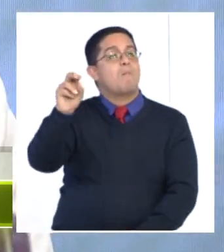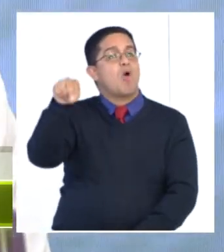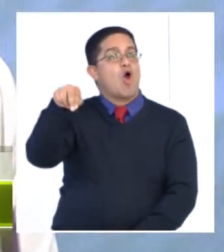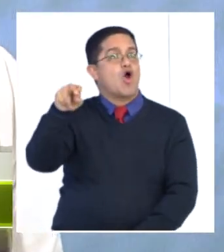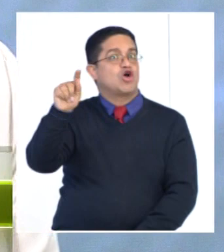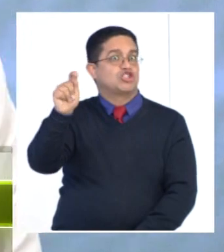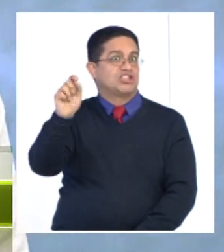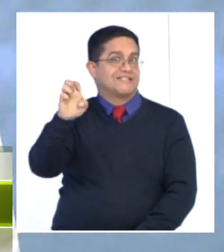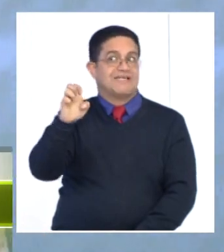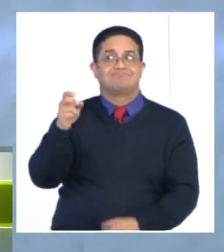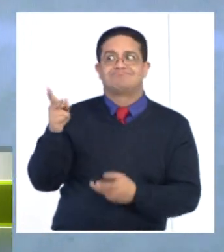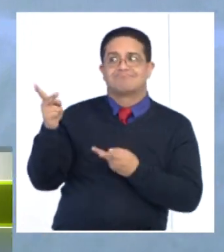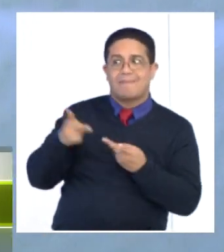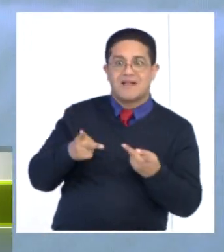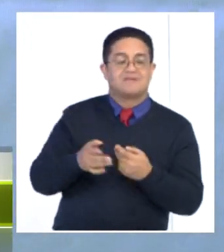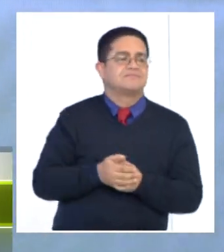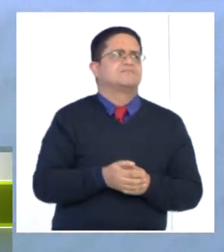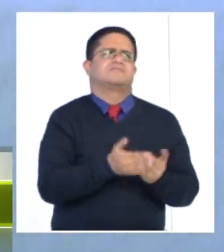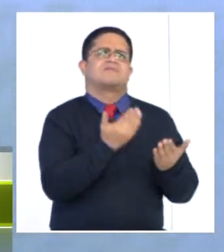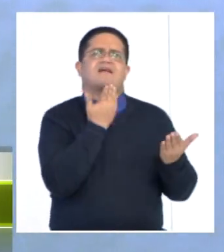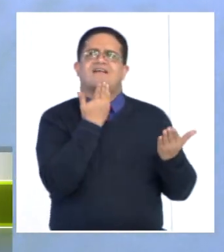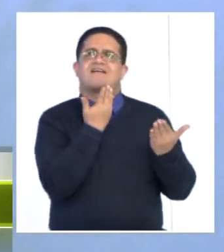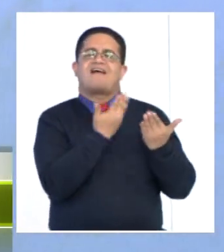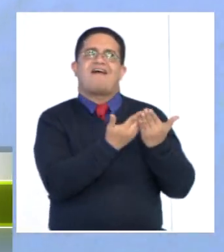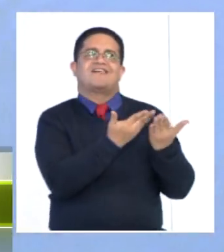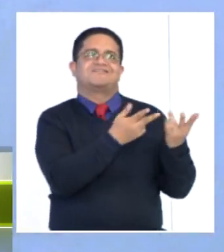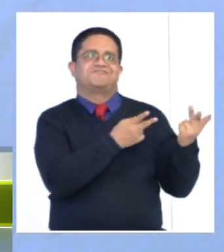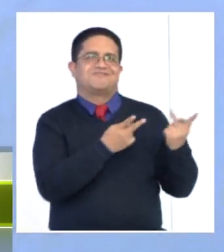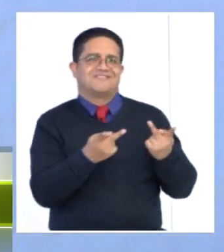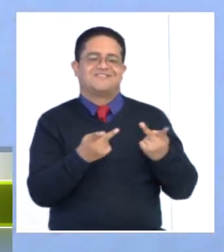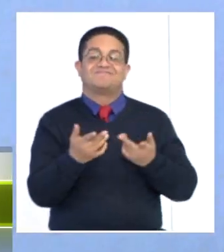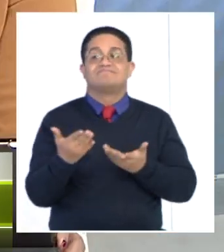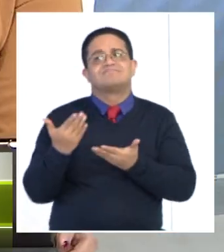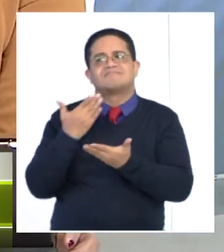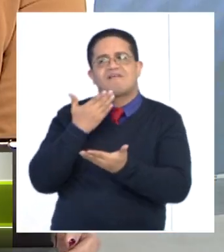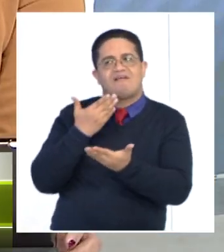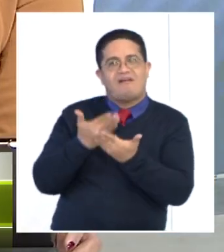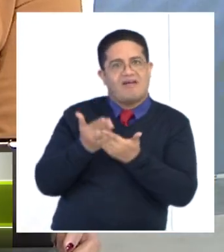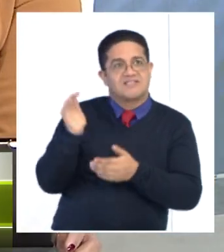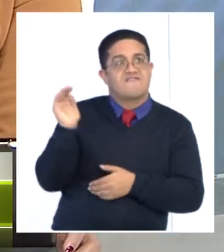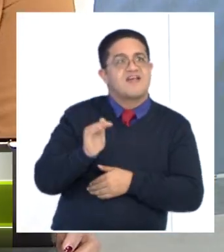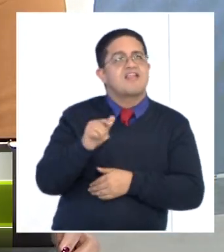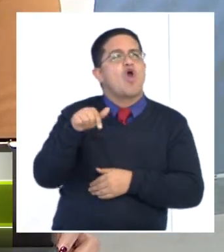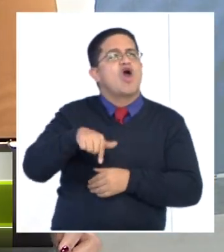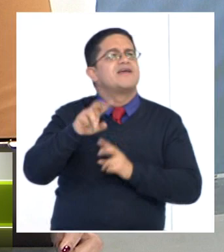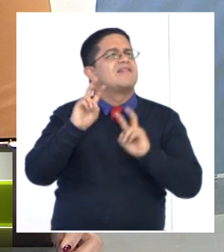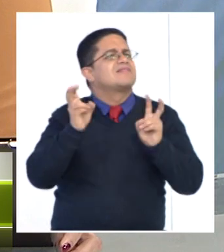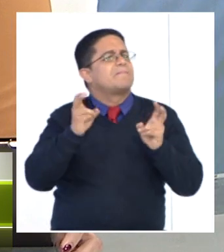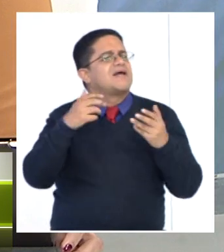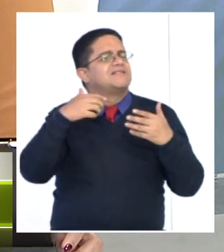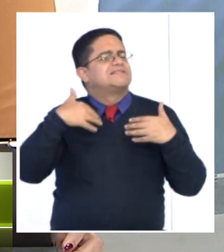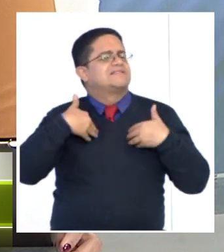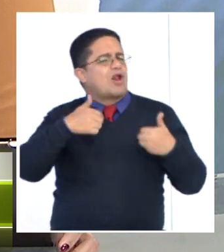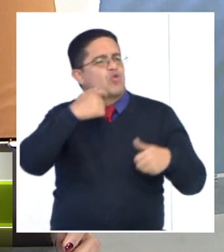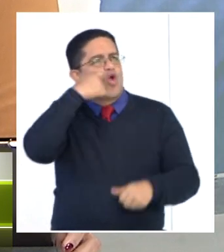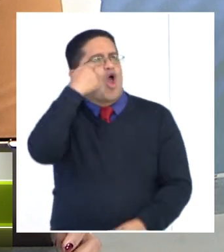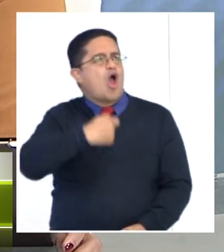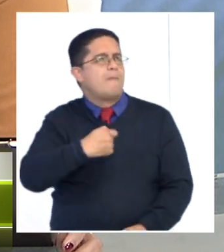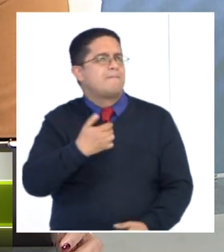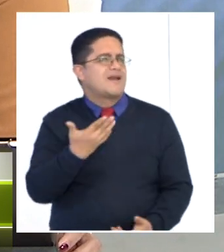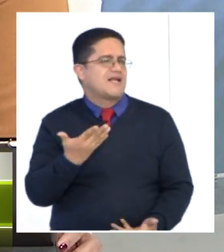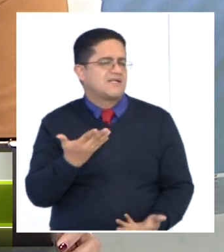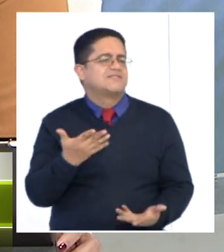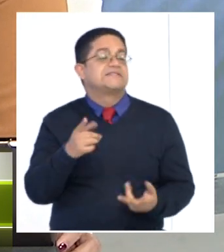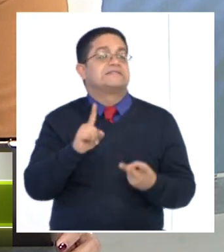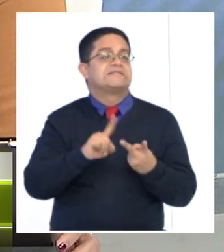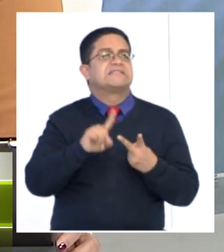recibirla, bienvenida. Gracias, Daniela, por la invitación. Gracias por estar con nosotros el día de hoy y vamos a hablar de salud masculina, vamos a hablar también